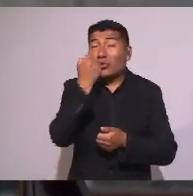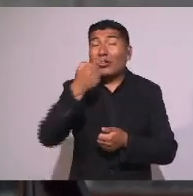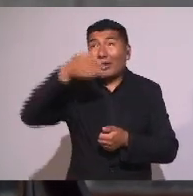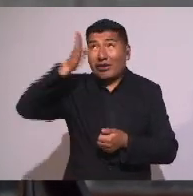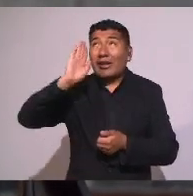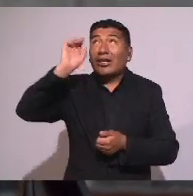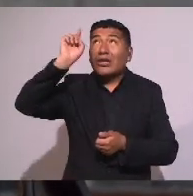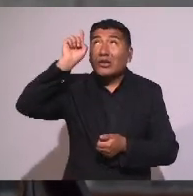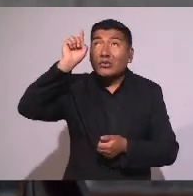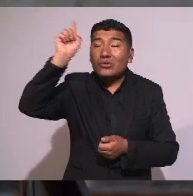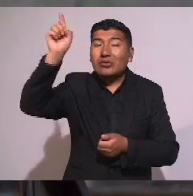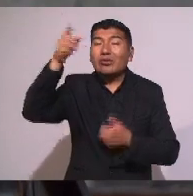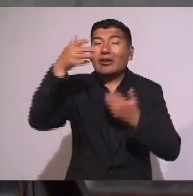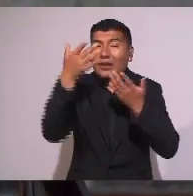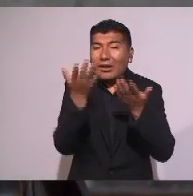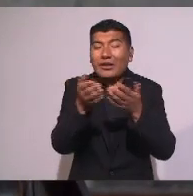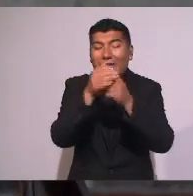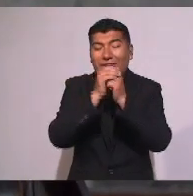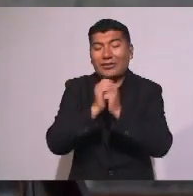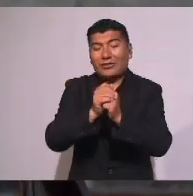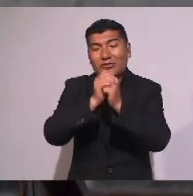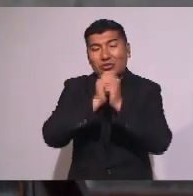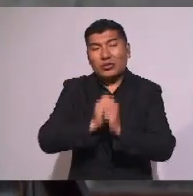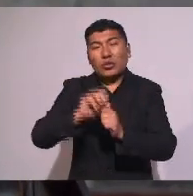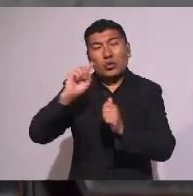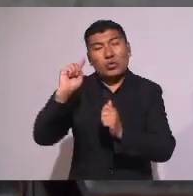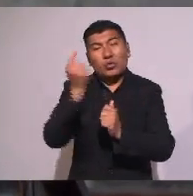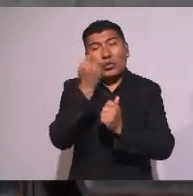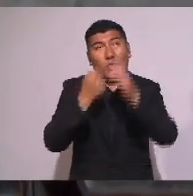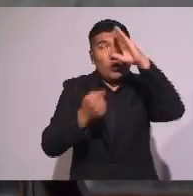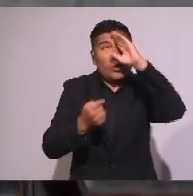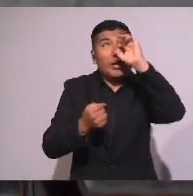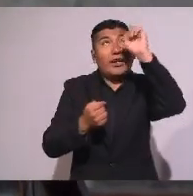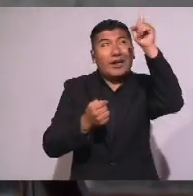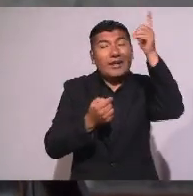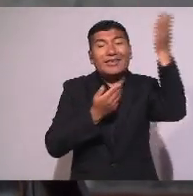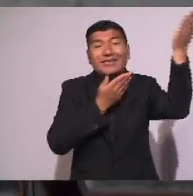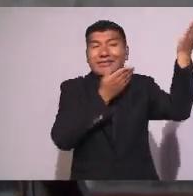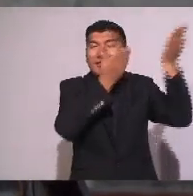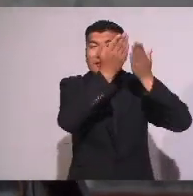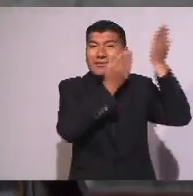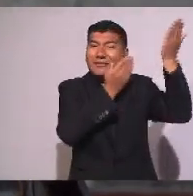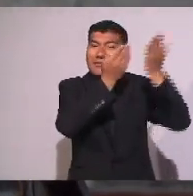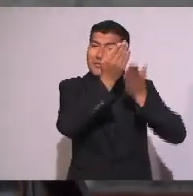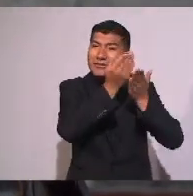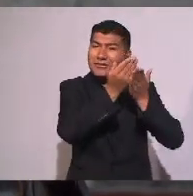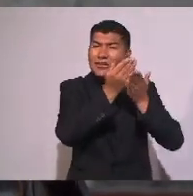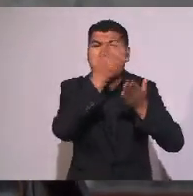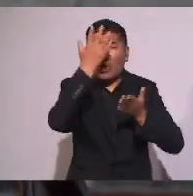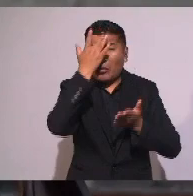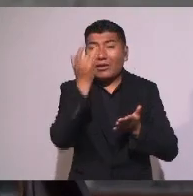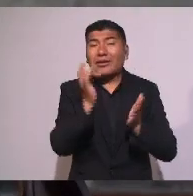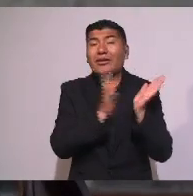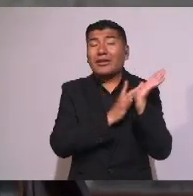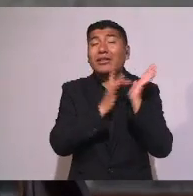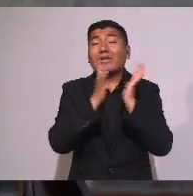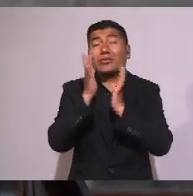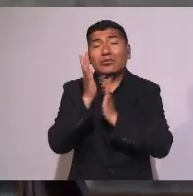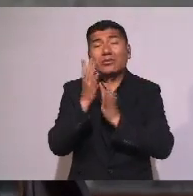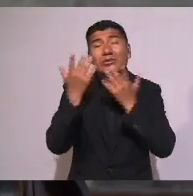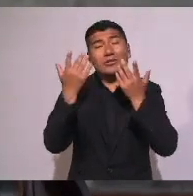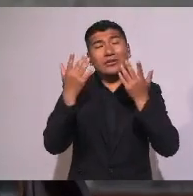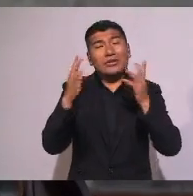Dios adorarás y solo a Él servirás. ¿Por qué Jesús ha